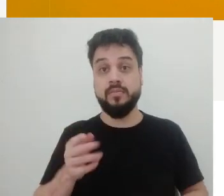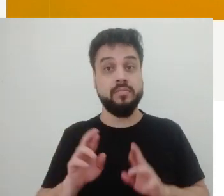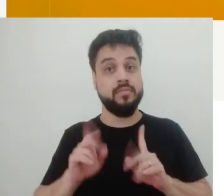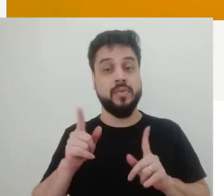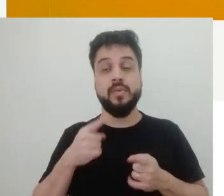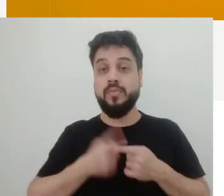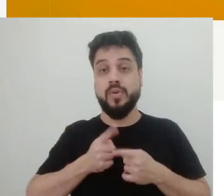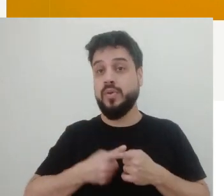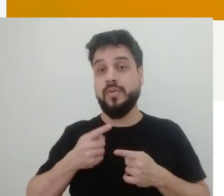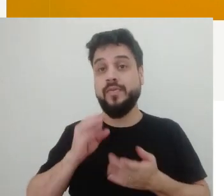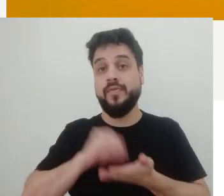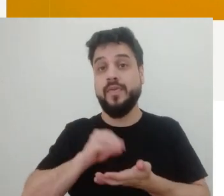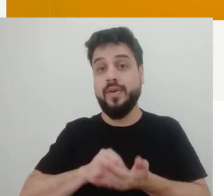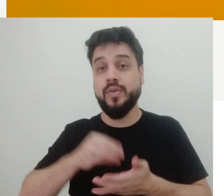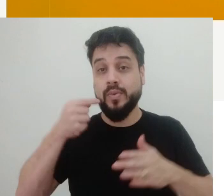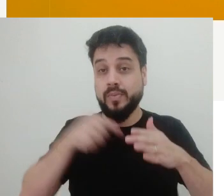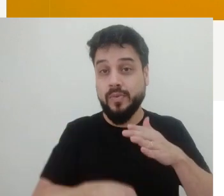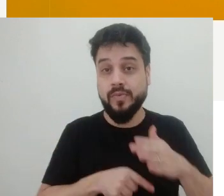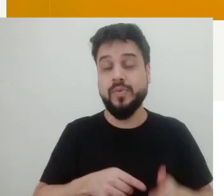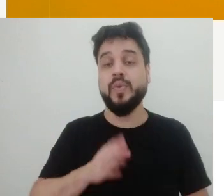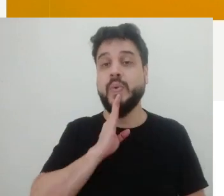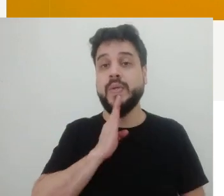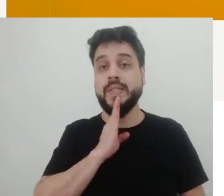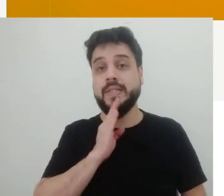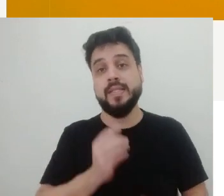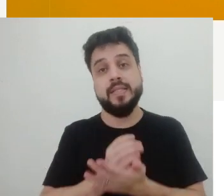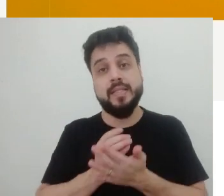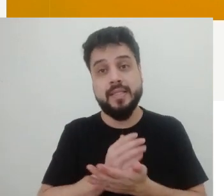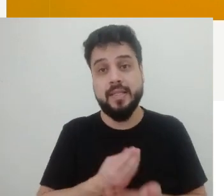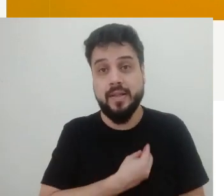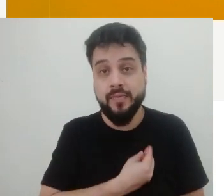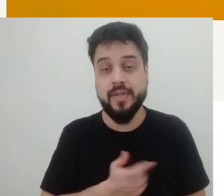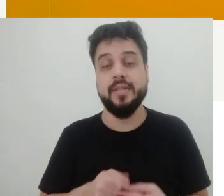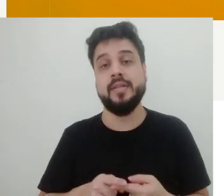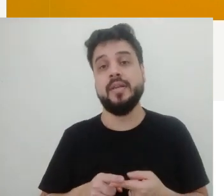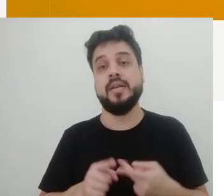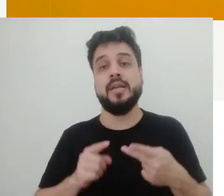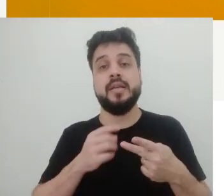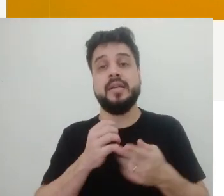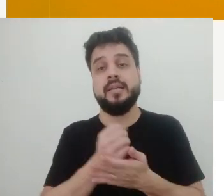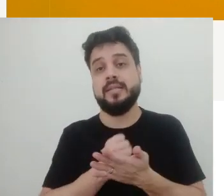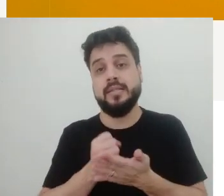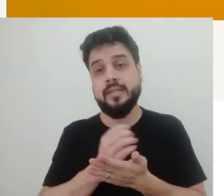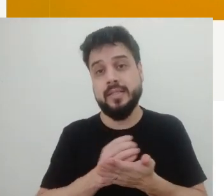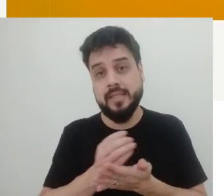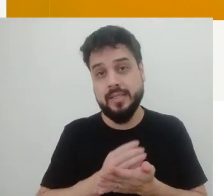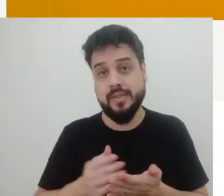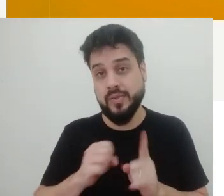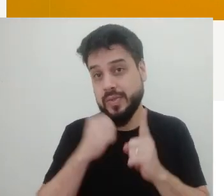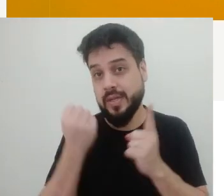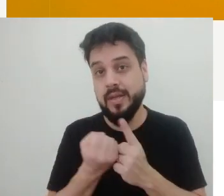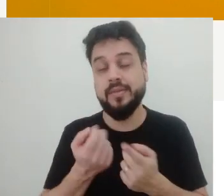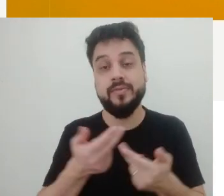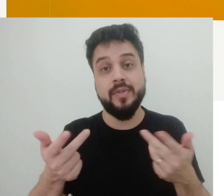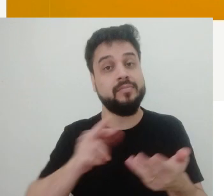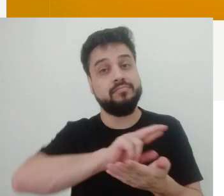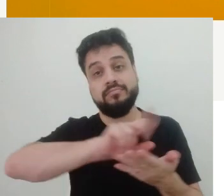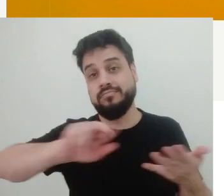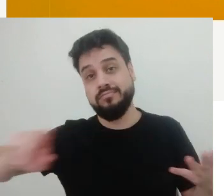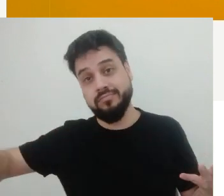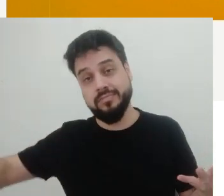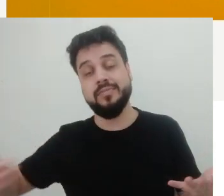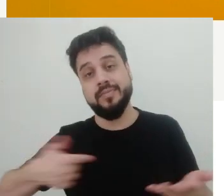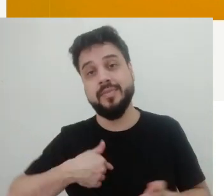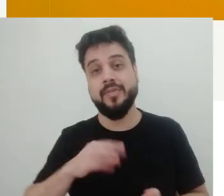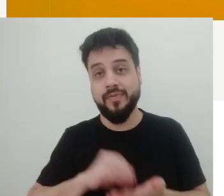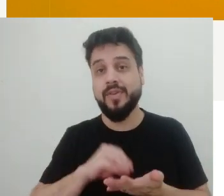esto, quiero señalar que, como decía adelante, mi trabajo